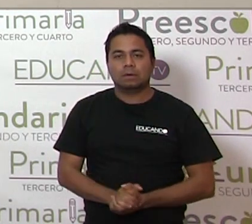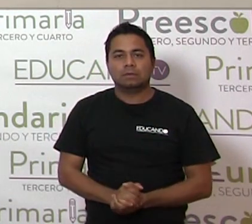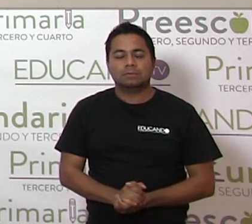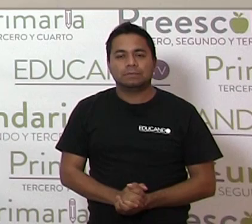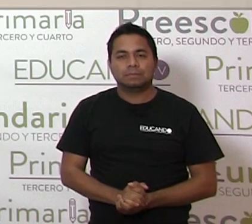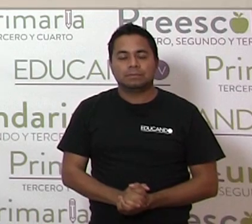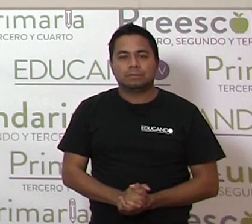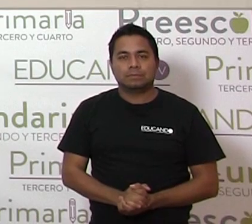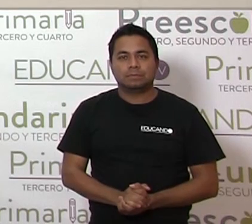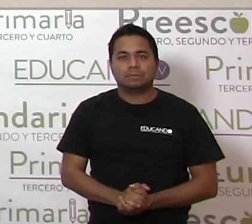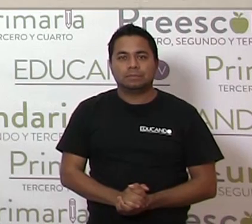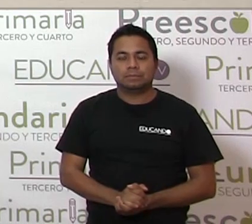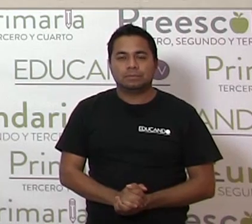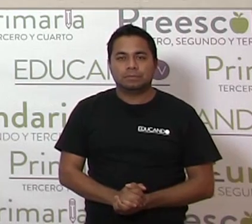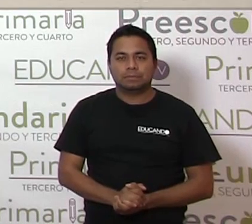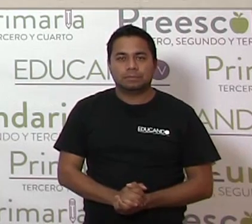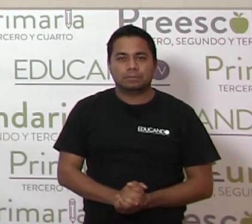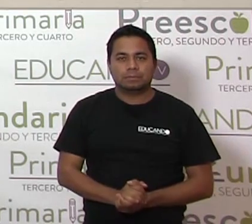Comenzamos.